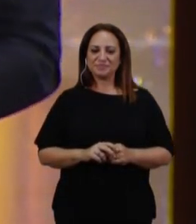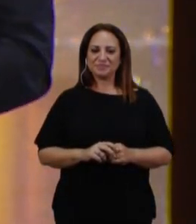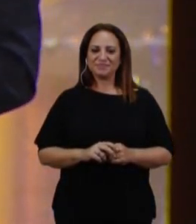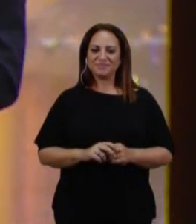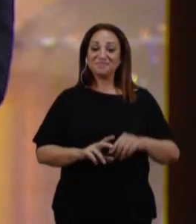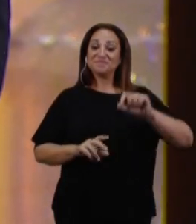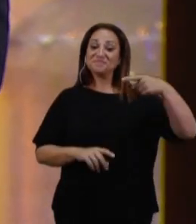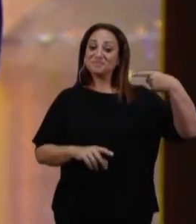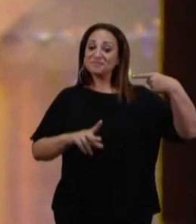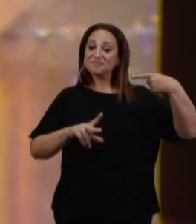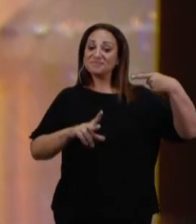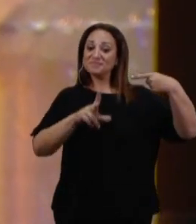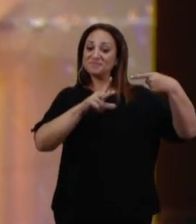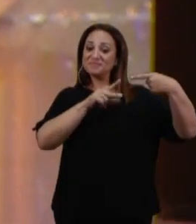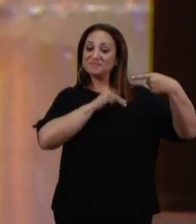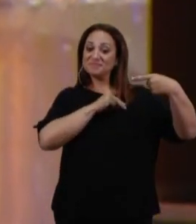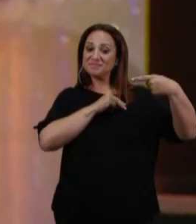Para